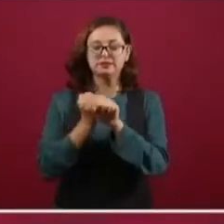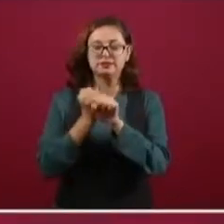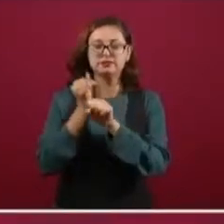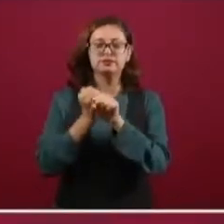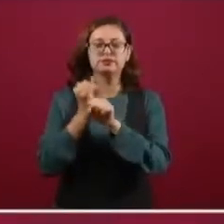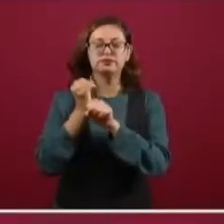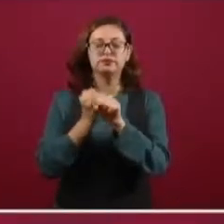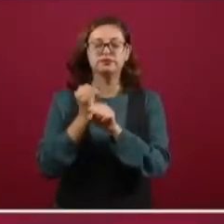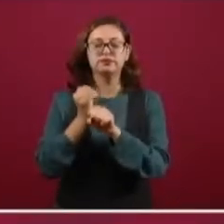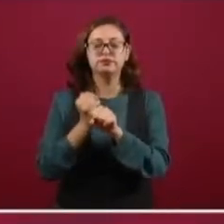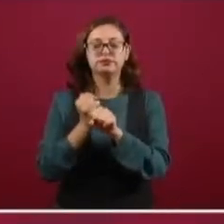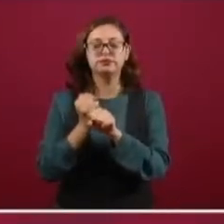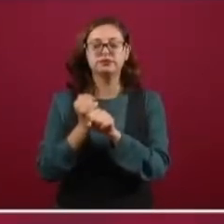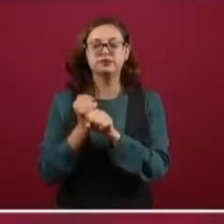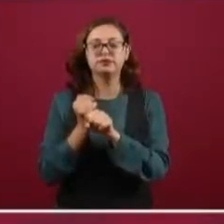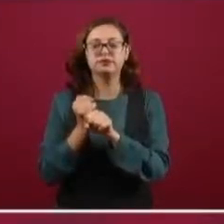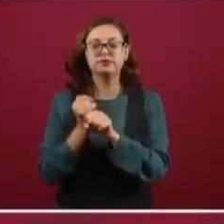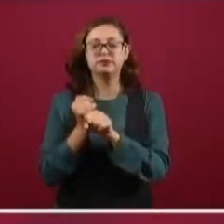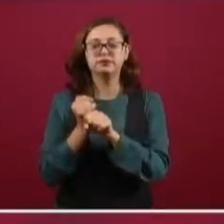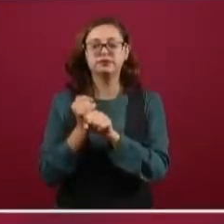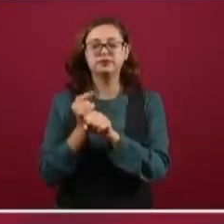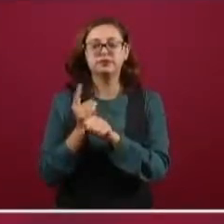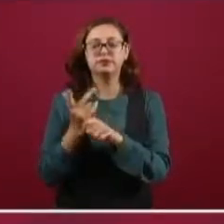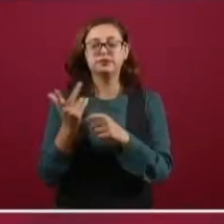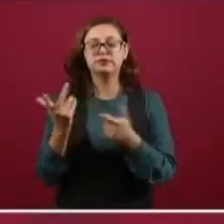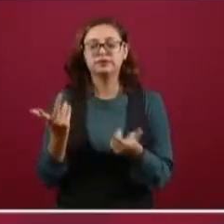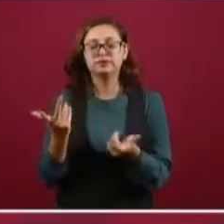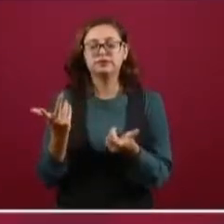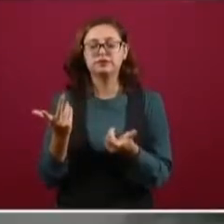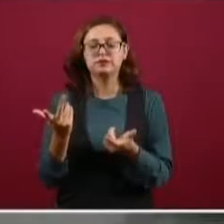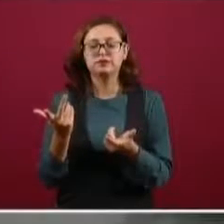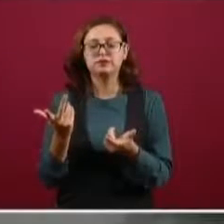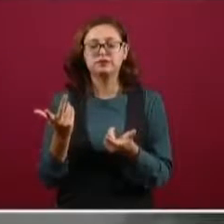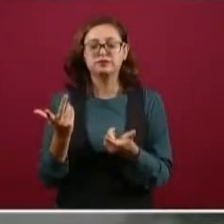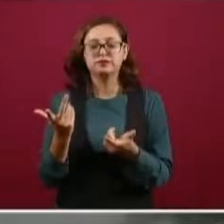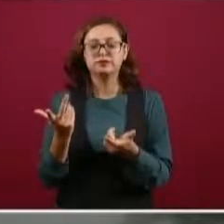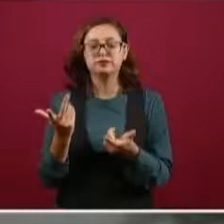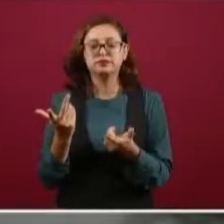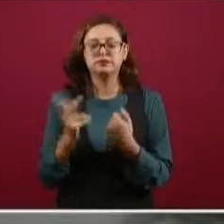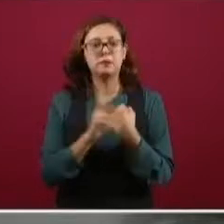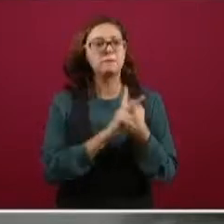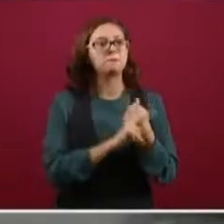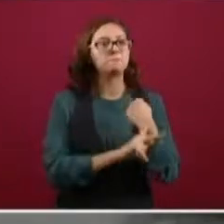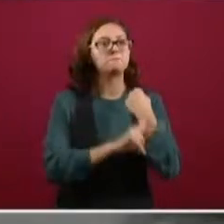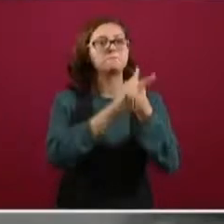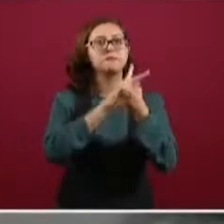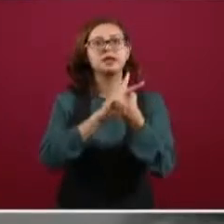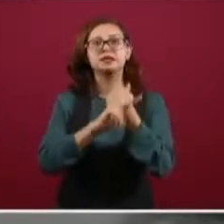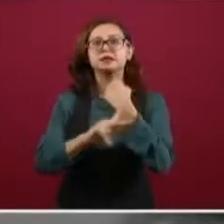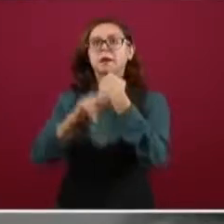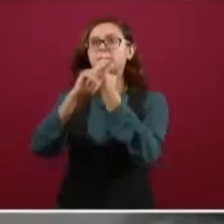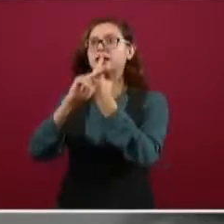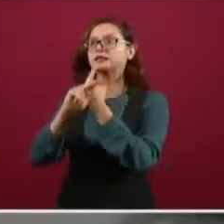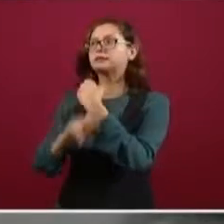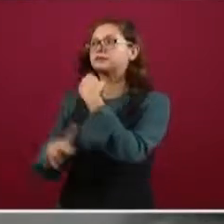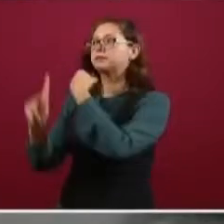qué edad tienen los gobernantes de las naciones, de los países